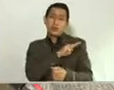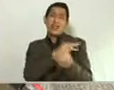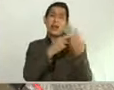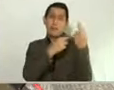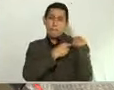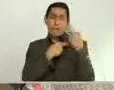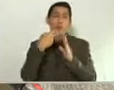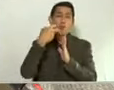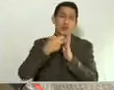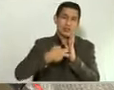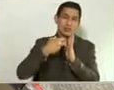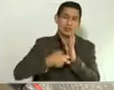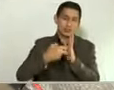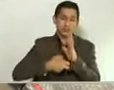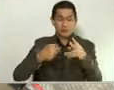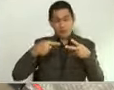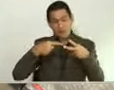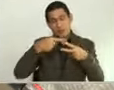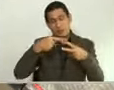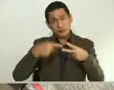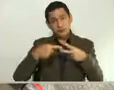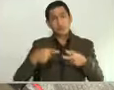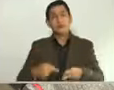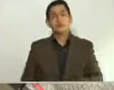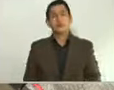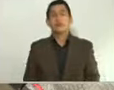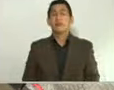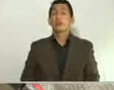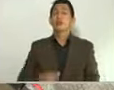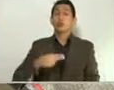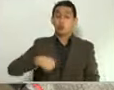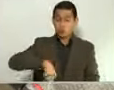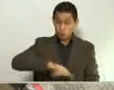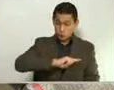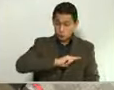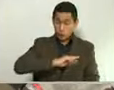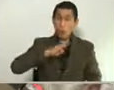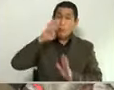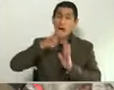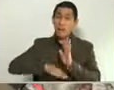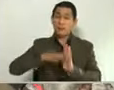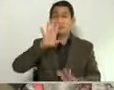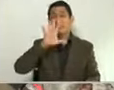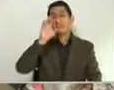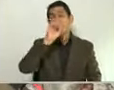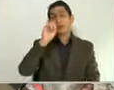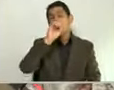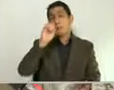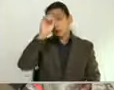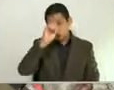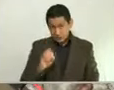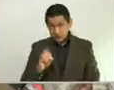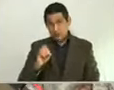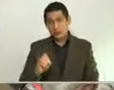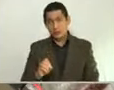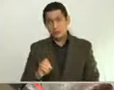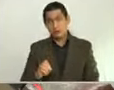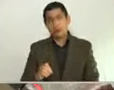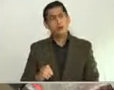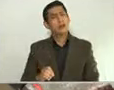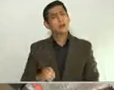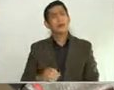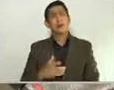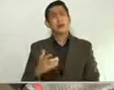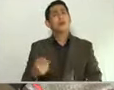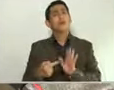el municipio, que son estas últimas, nosotros no solamente que las rebajamos a la mitad, sino que la persona puede pagar cero si hace